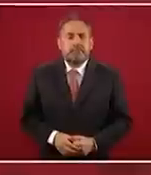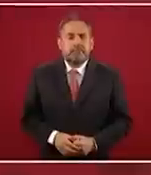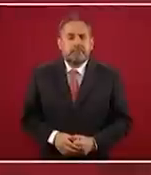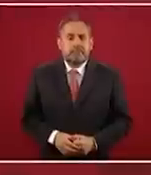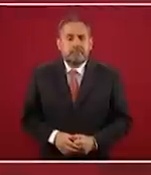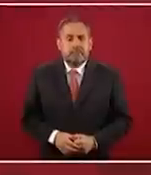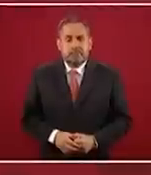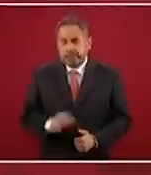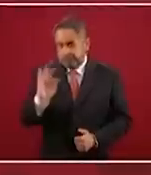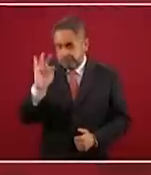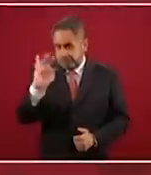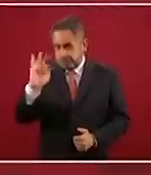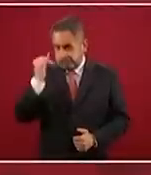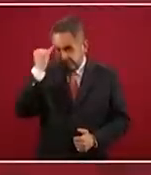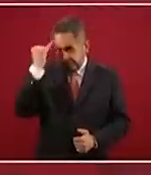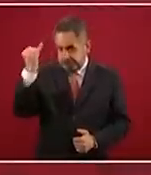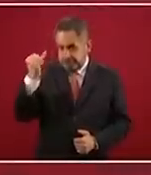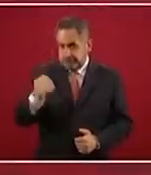Es hipótesis,